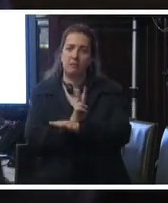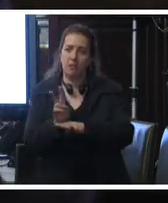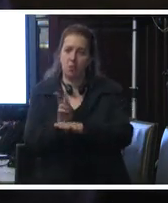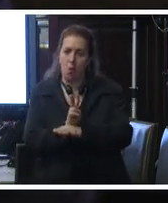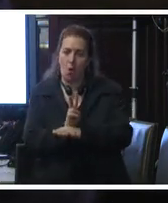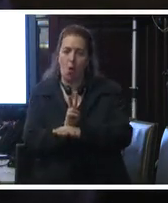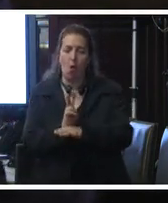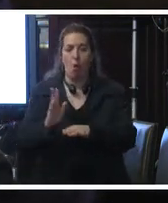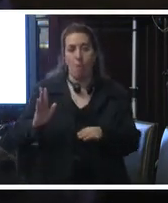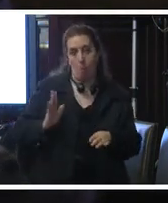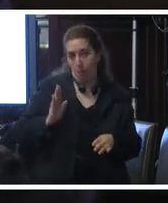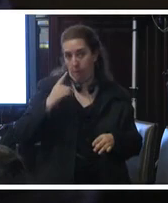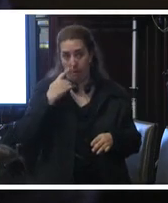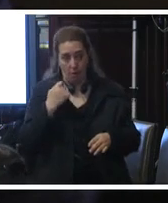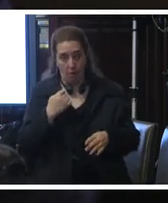defensor o defensora